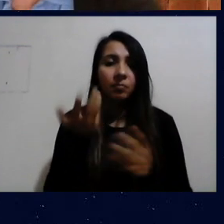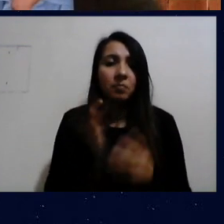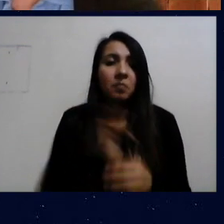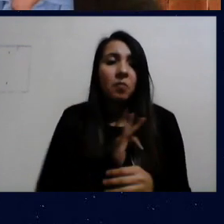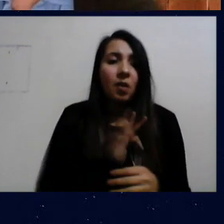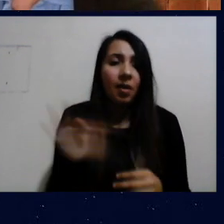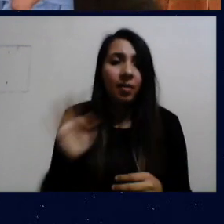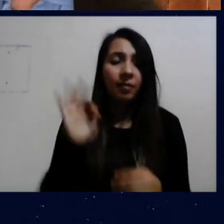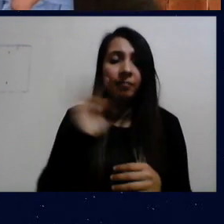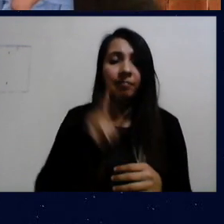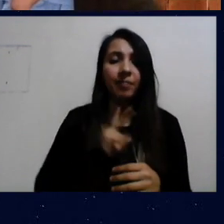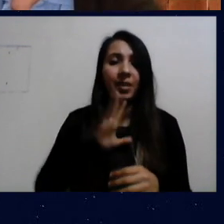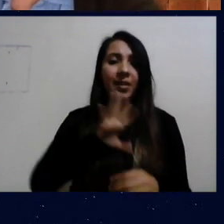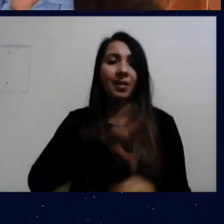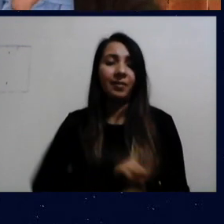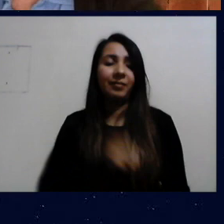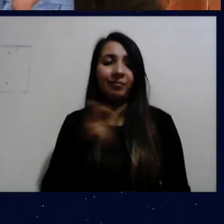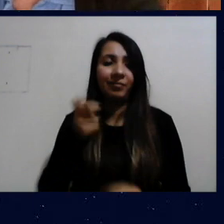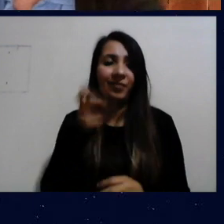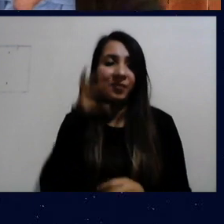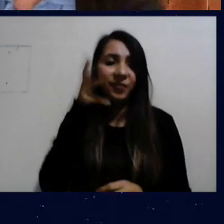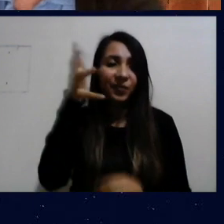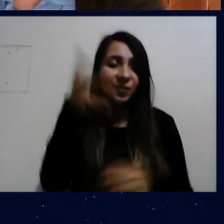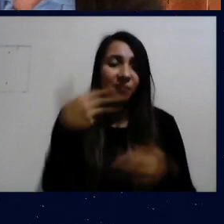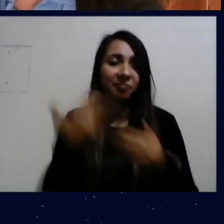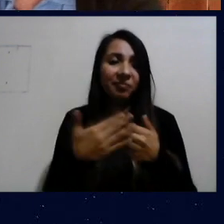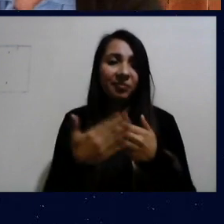Vale, entonces razón de más para hacer los calculitos.